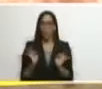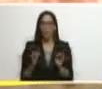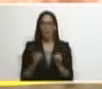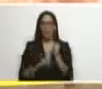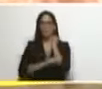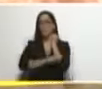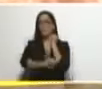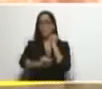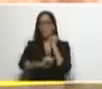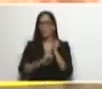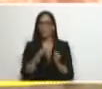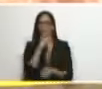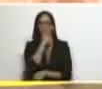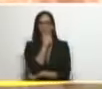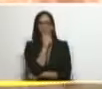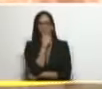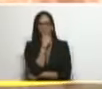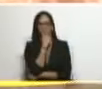sospechosa.